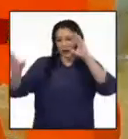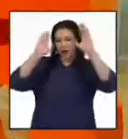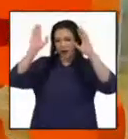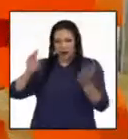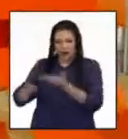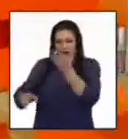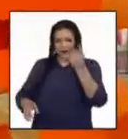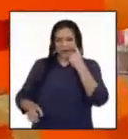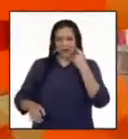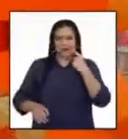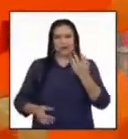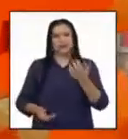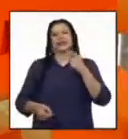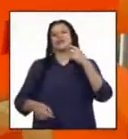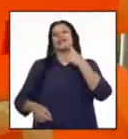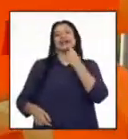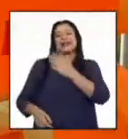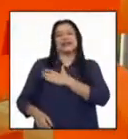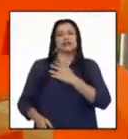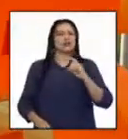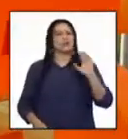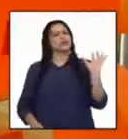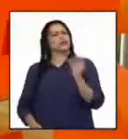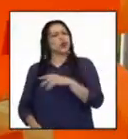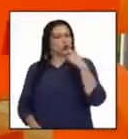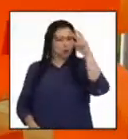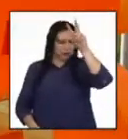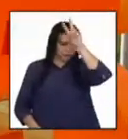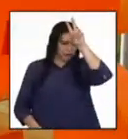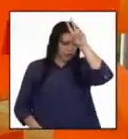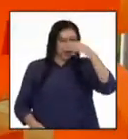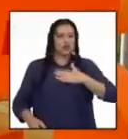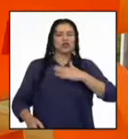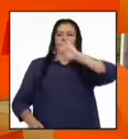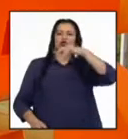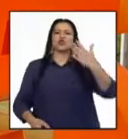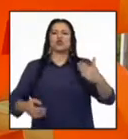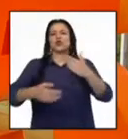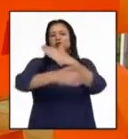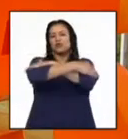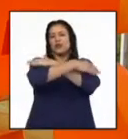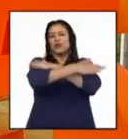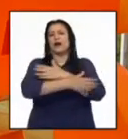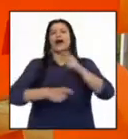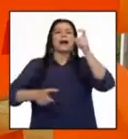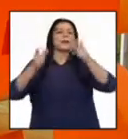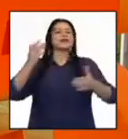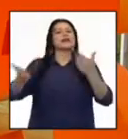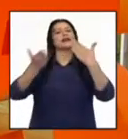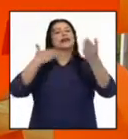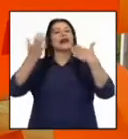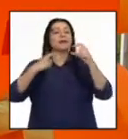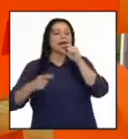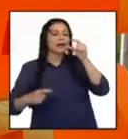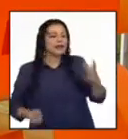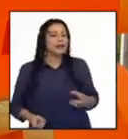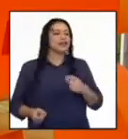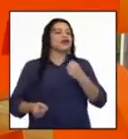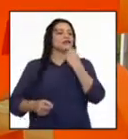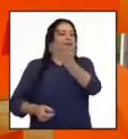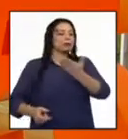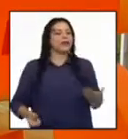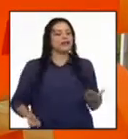Hola chicas y chicos de quinto de secundaria de todo el Perú. Soy Junior Béjar y quiero dar un saludo a mis hermanos quechua hablantes. Ayin, Jamusca, Kaichi,